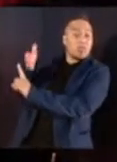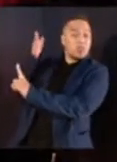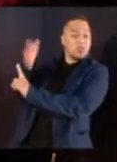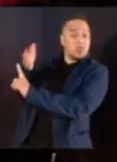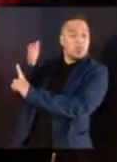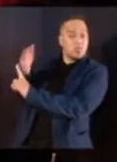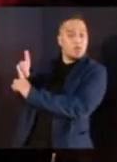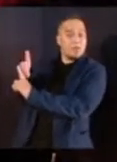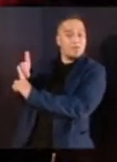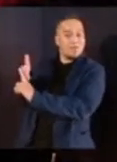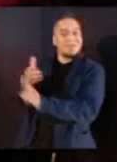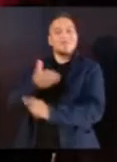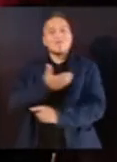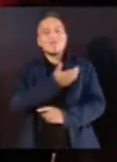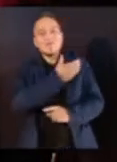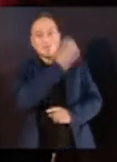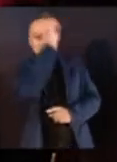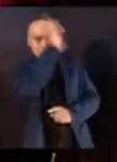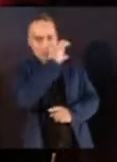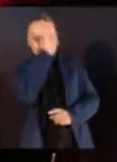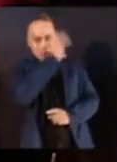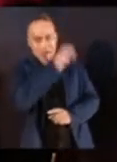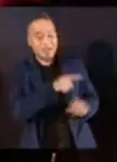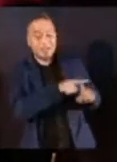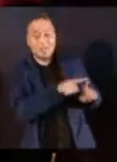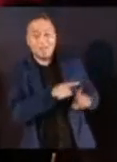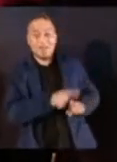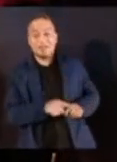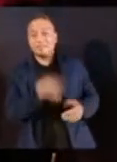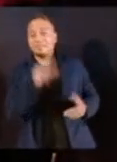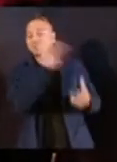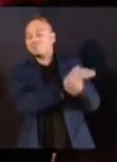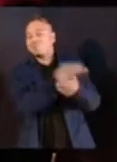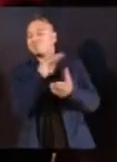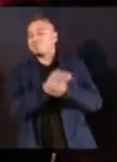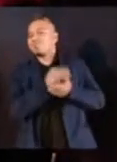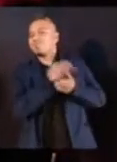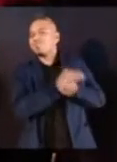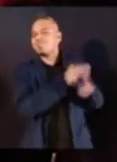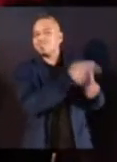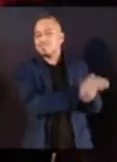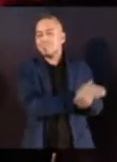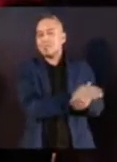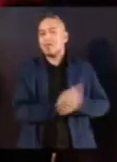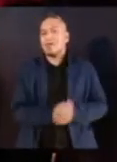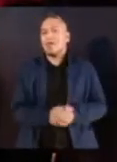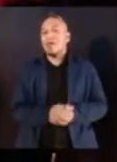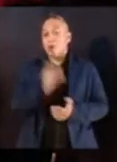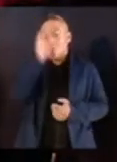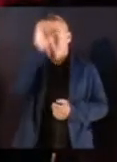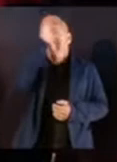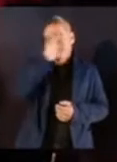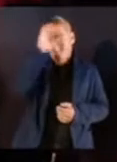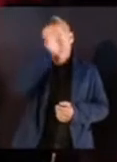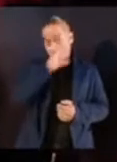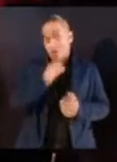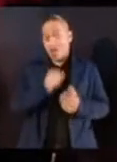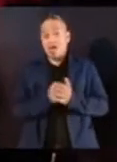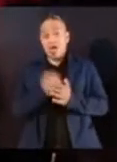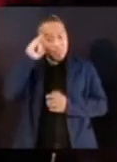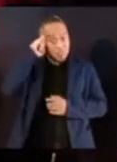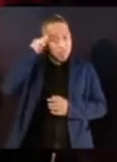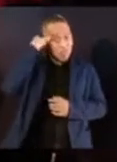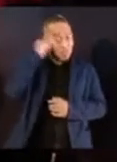hablando generacionalmente, no se puso la atención suficiente en la preservación de las